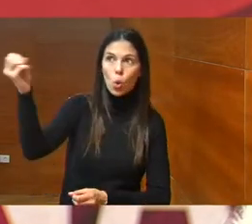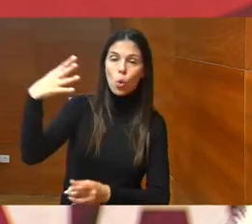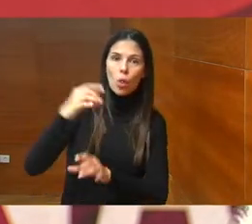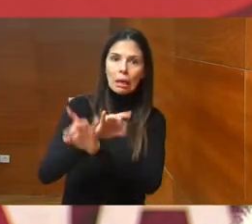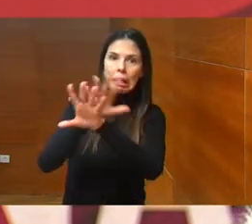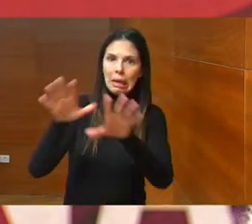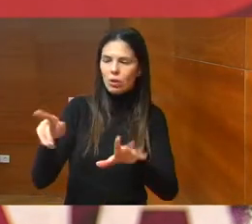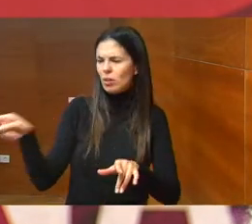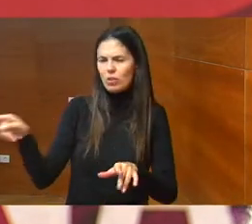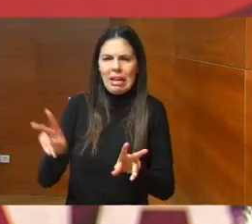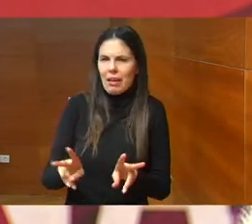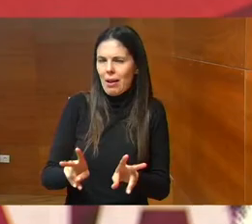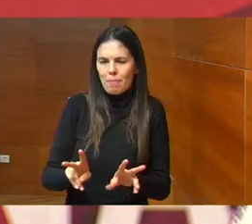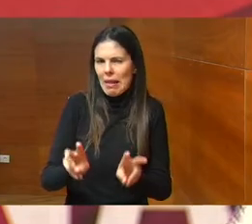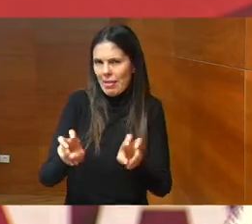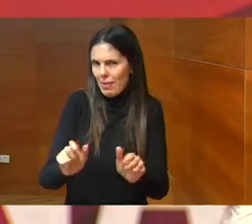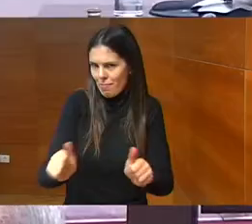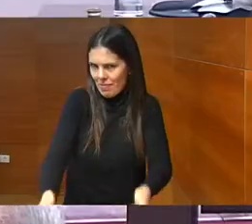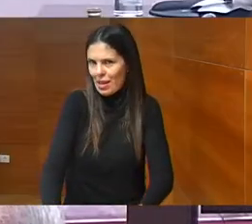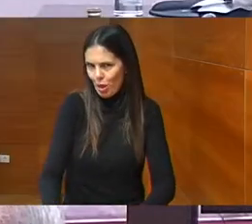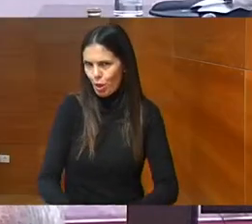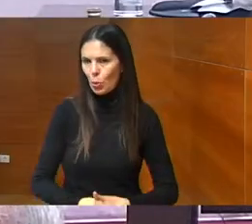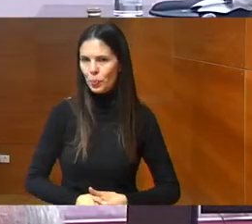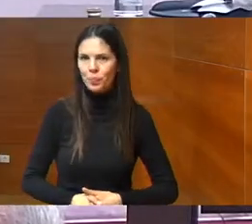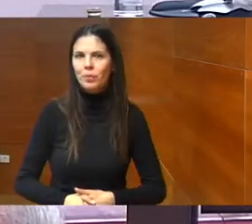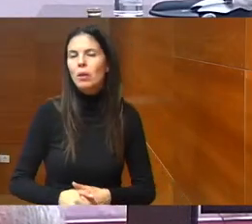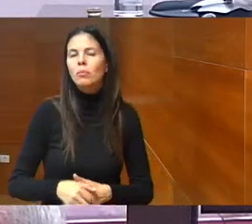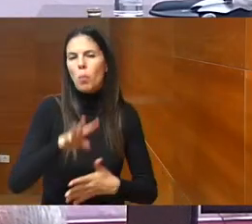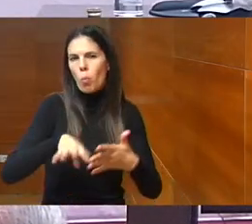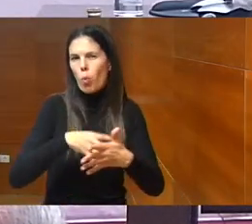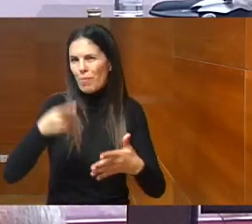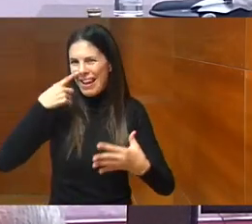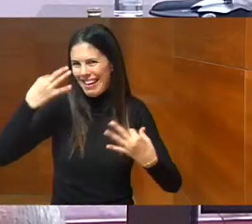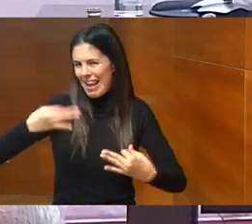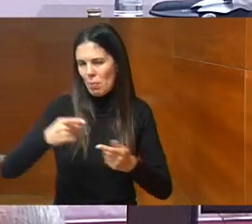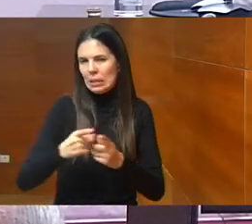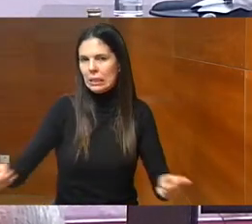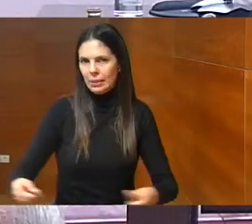Solo inicio que hay un poema de mailongo